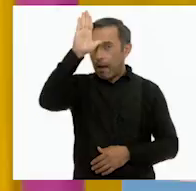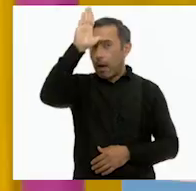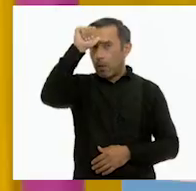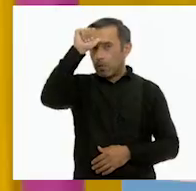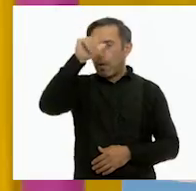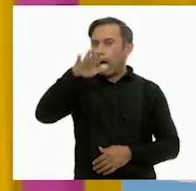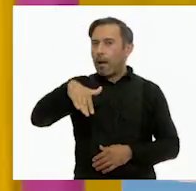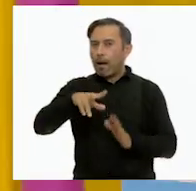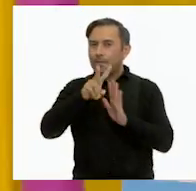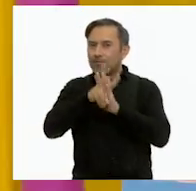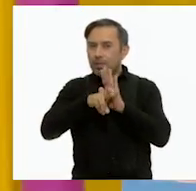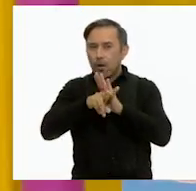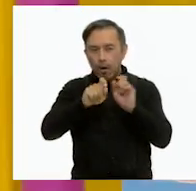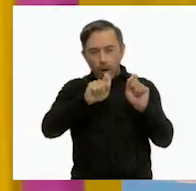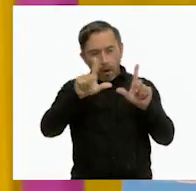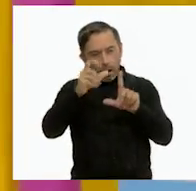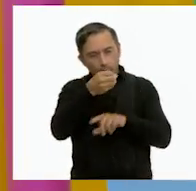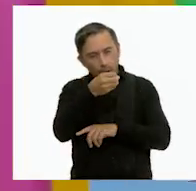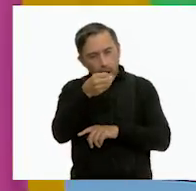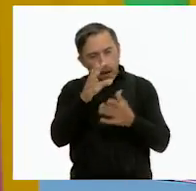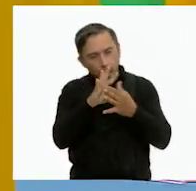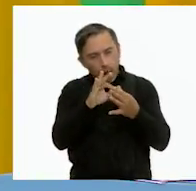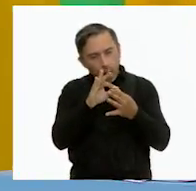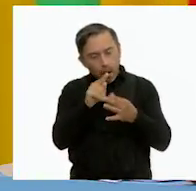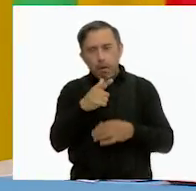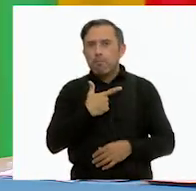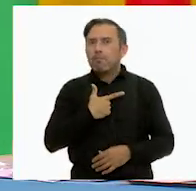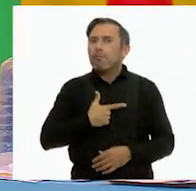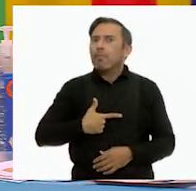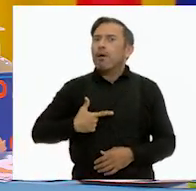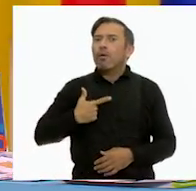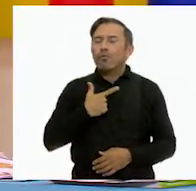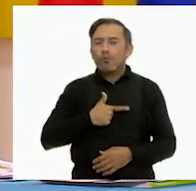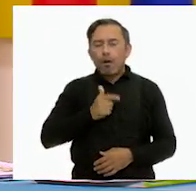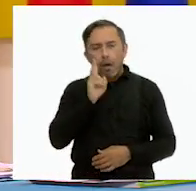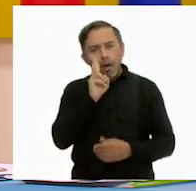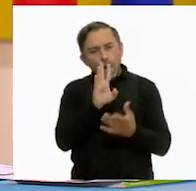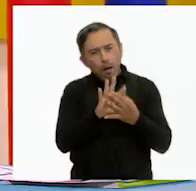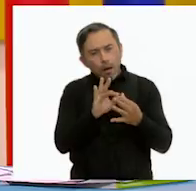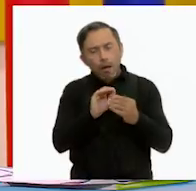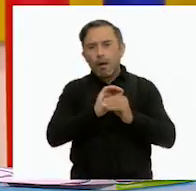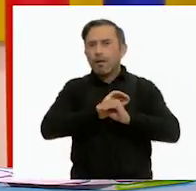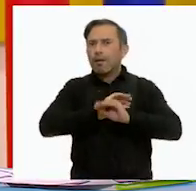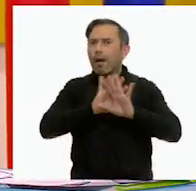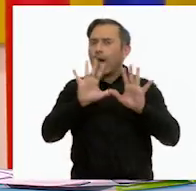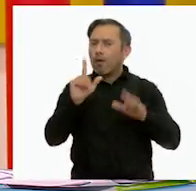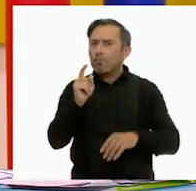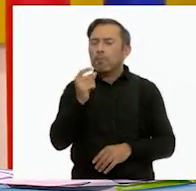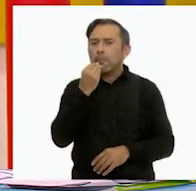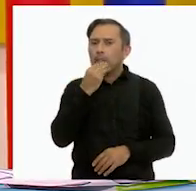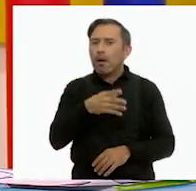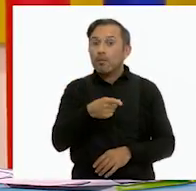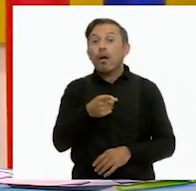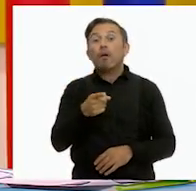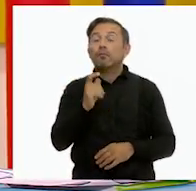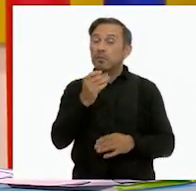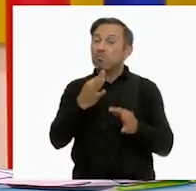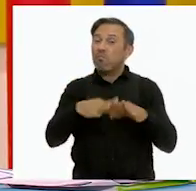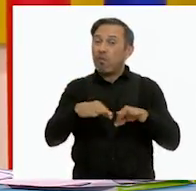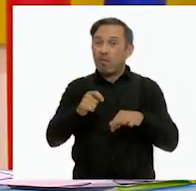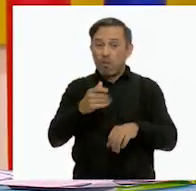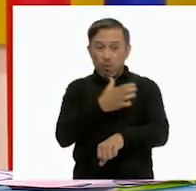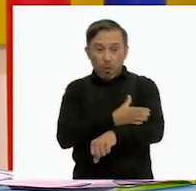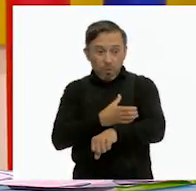me gustó muchísimo. Claro. Porque fue muy claro y muy sencillo. Hay que acordar para tener una buena convivencia con mis